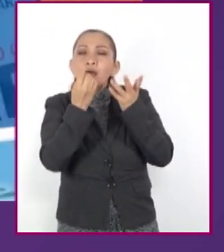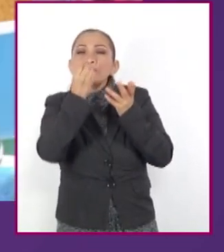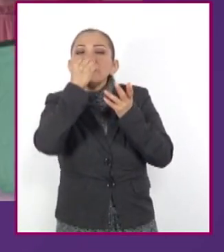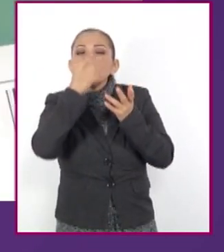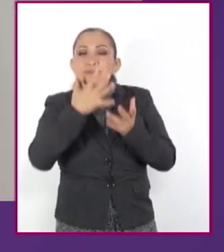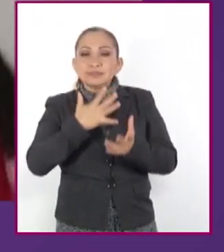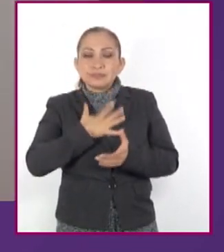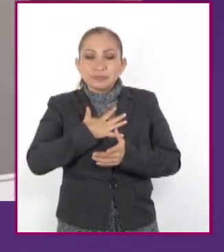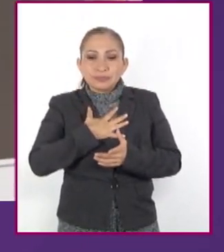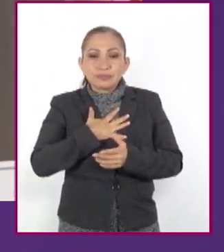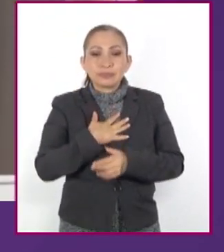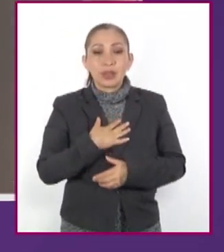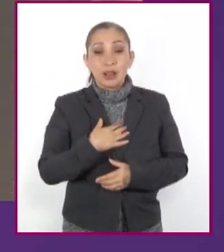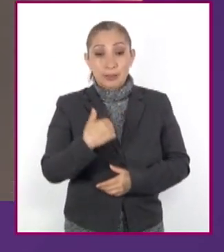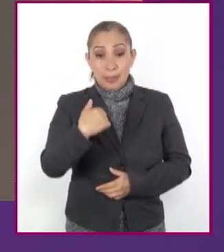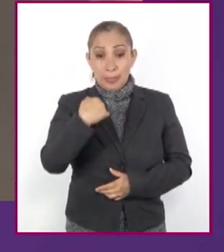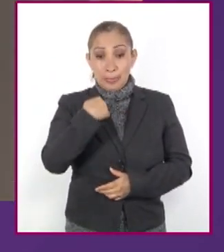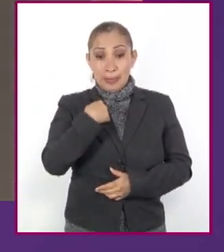perfume.